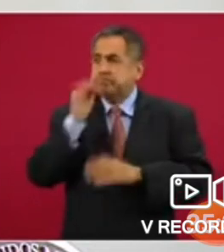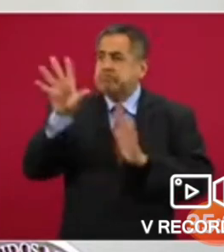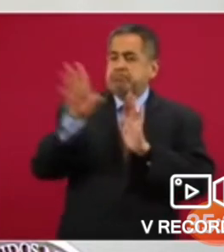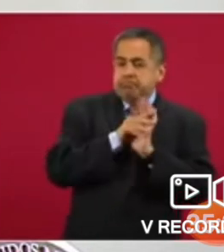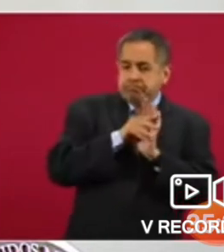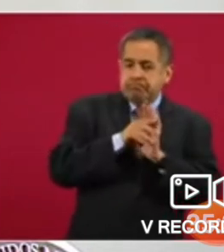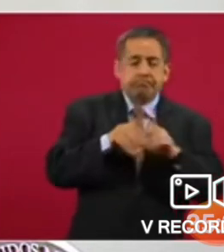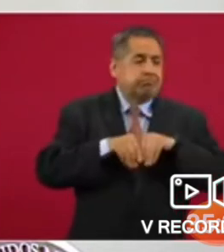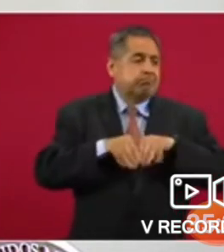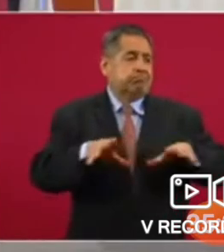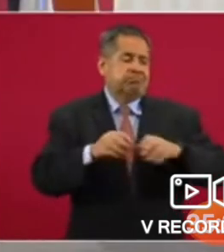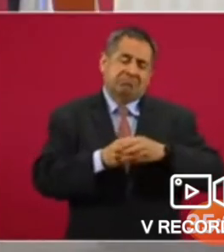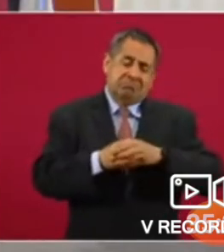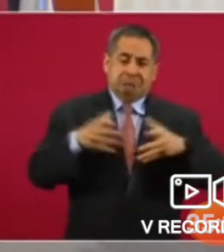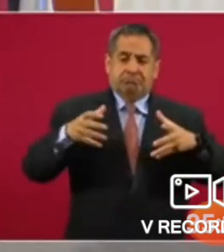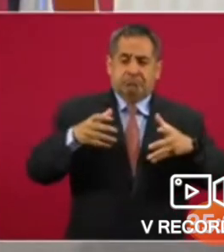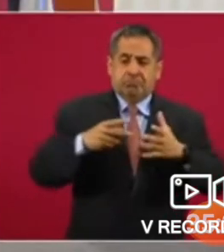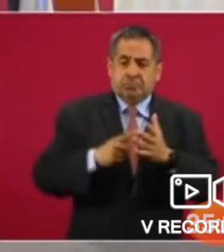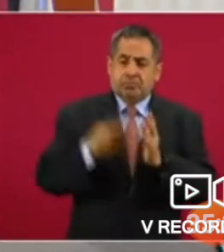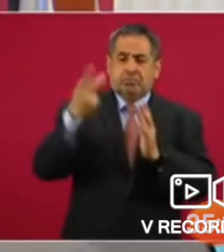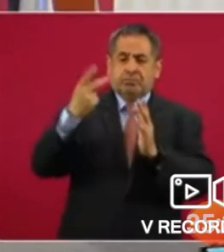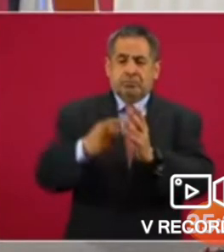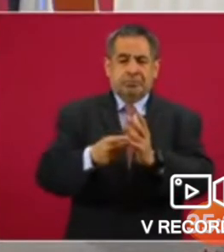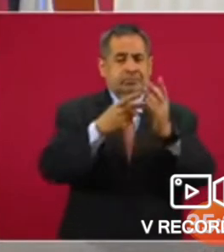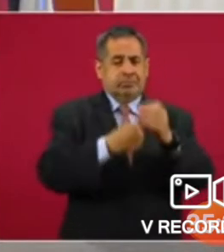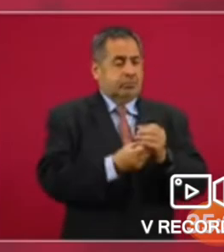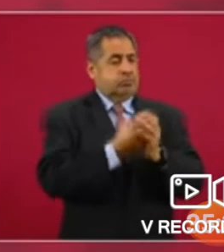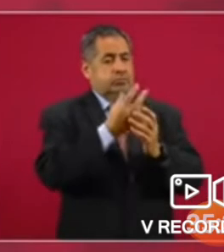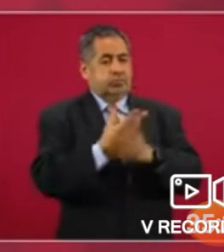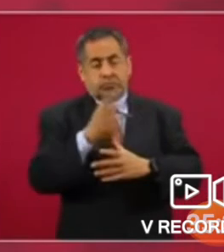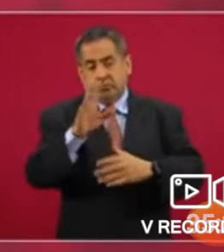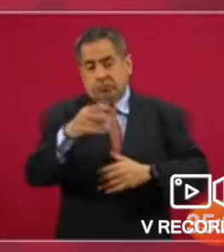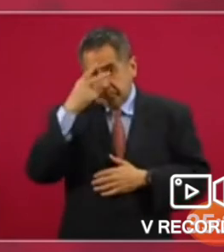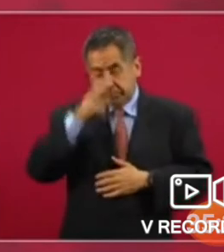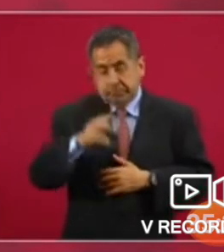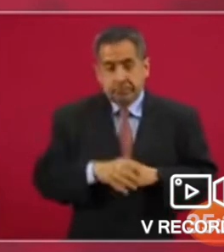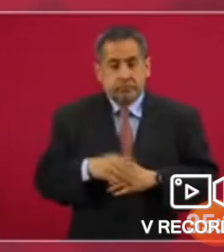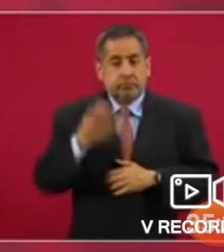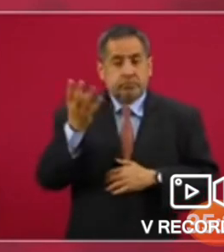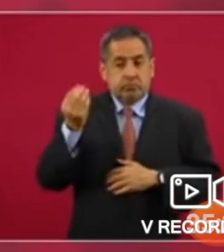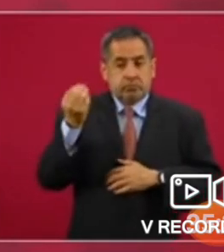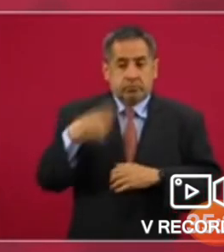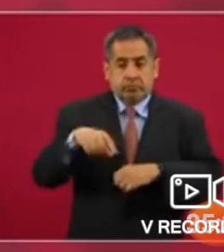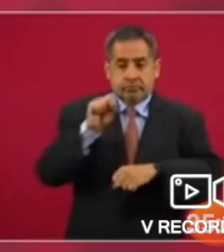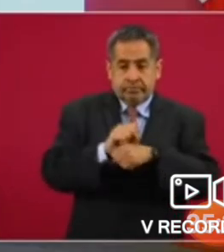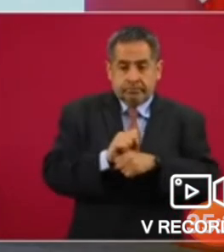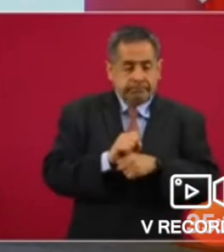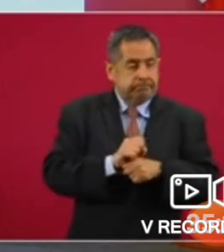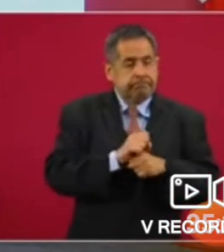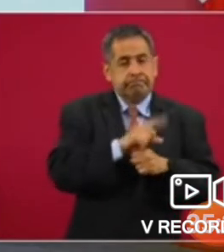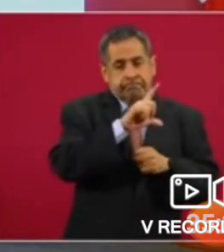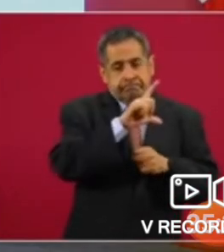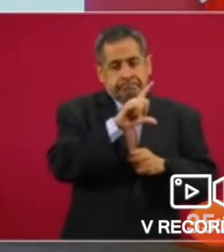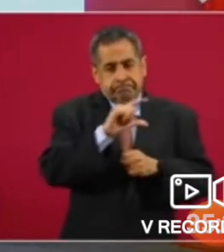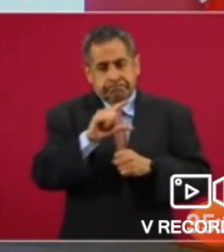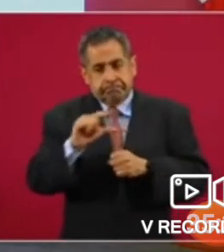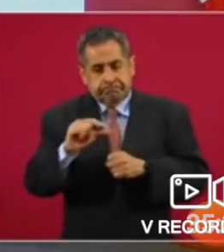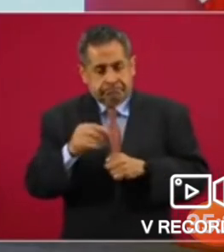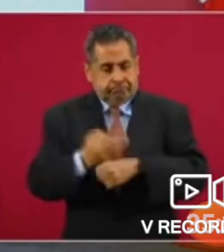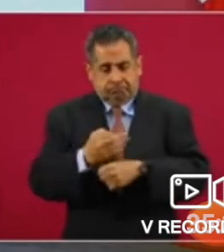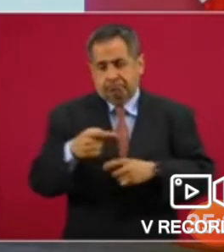el riesgo de que repunte. En México llevamos 9 semanas completas y estamos en el curso de